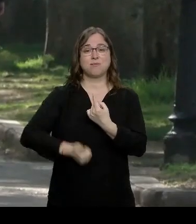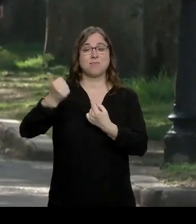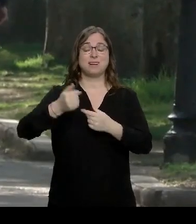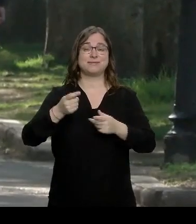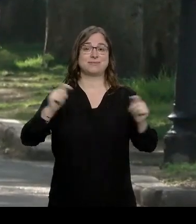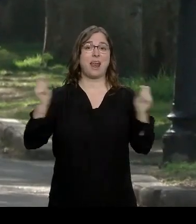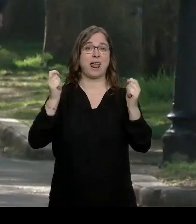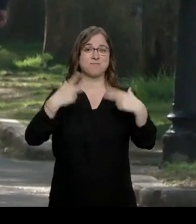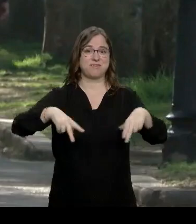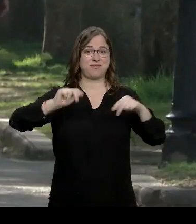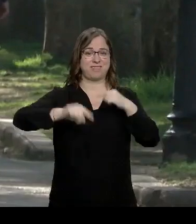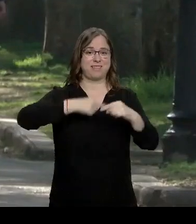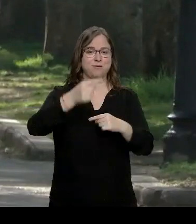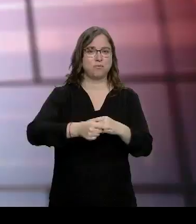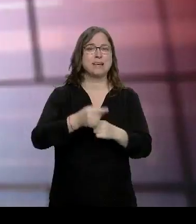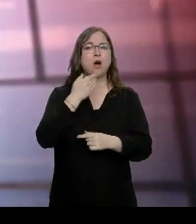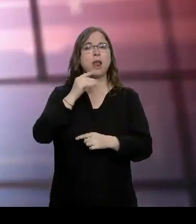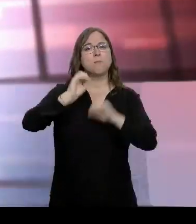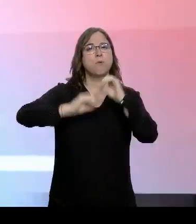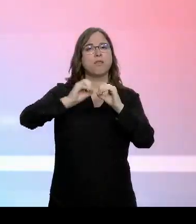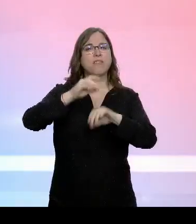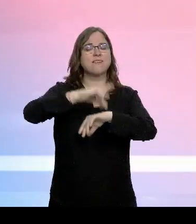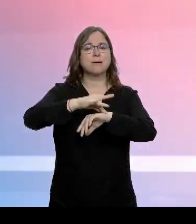La incidencia ya no será un criterio tan decisivo.